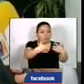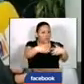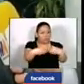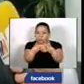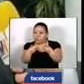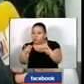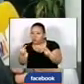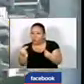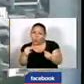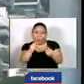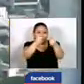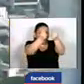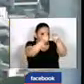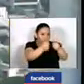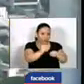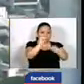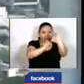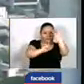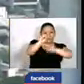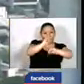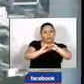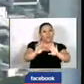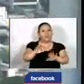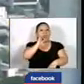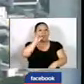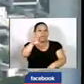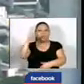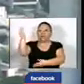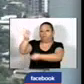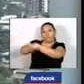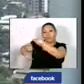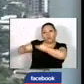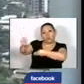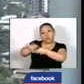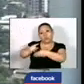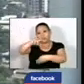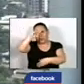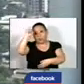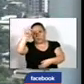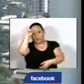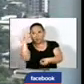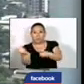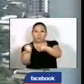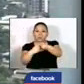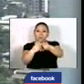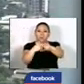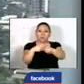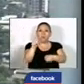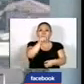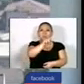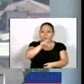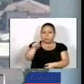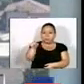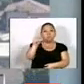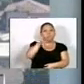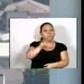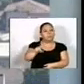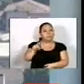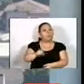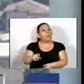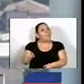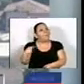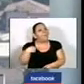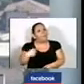reduciendo costos en otras áreas. Y aseguran que las inversiones y la empleabilidad en las últimas semanas ha incrementado, aunque